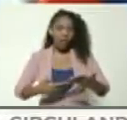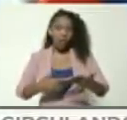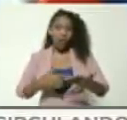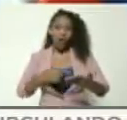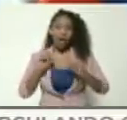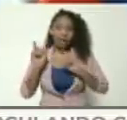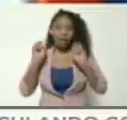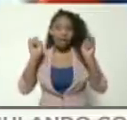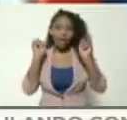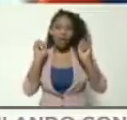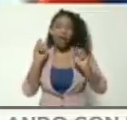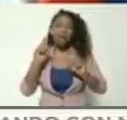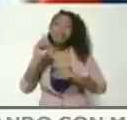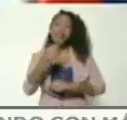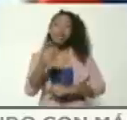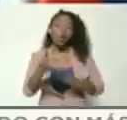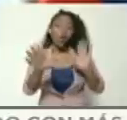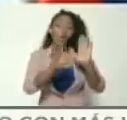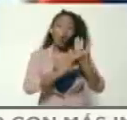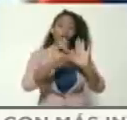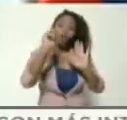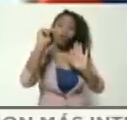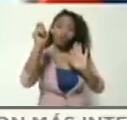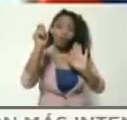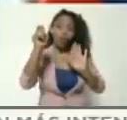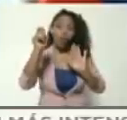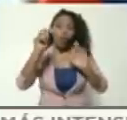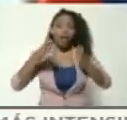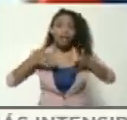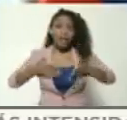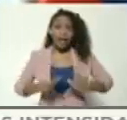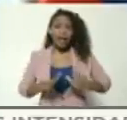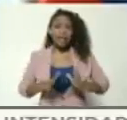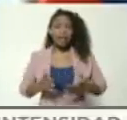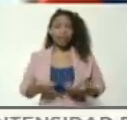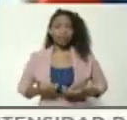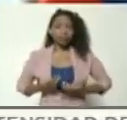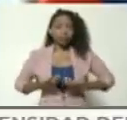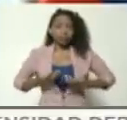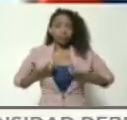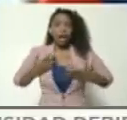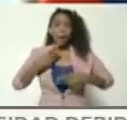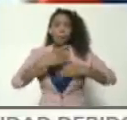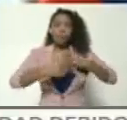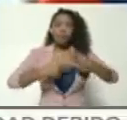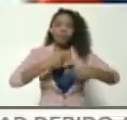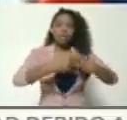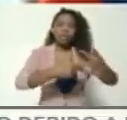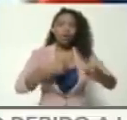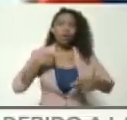sino que teniendo una constitución que nace al calor del proceso constituyente del año